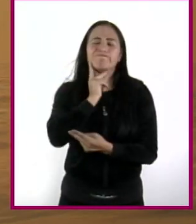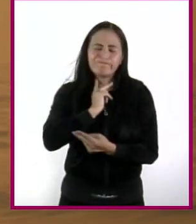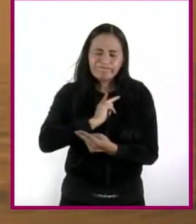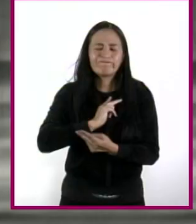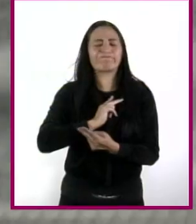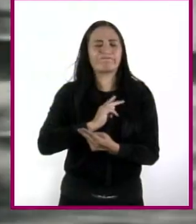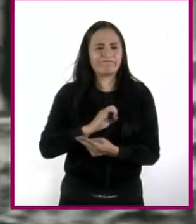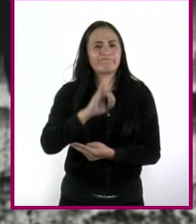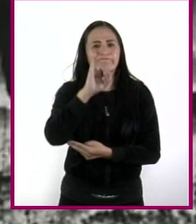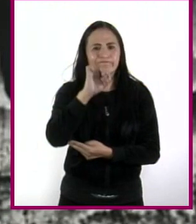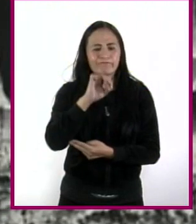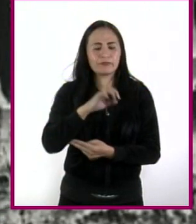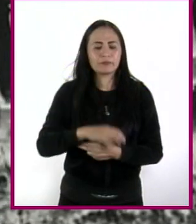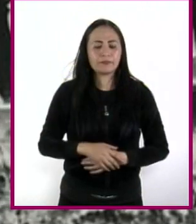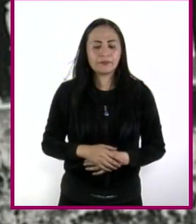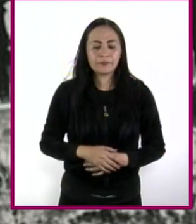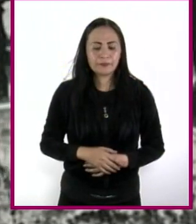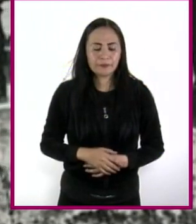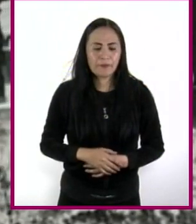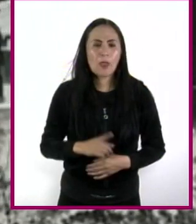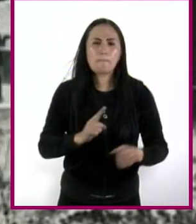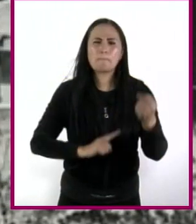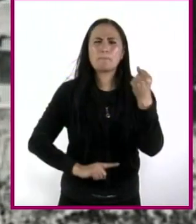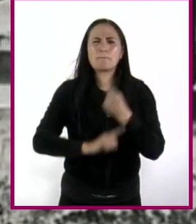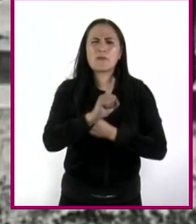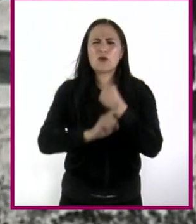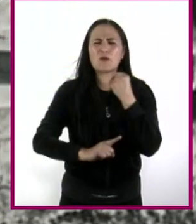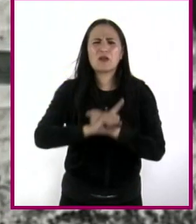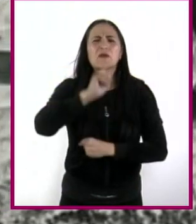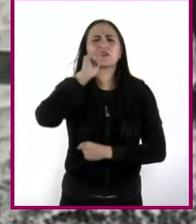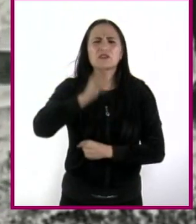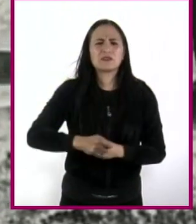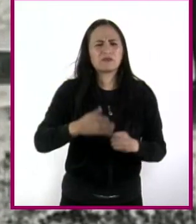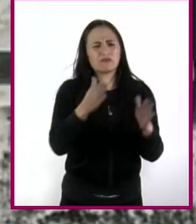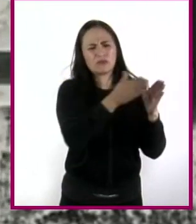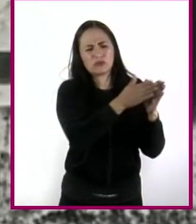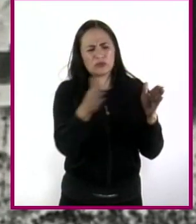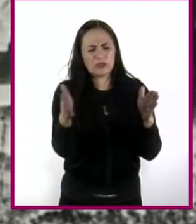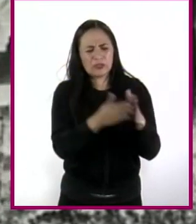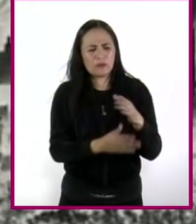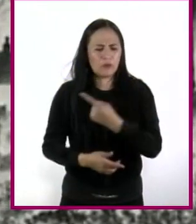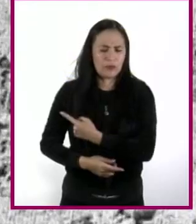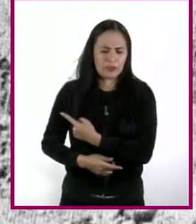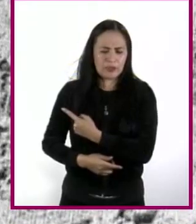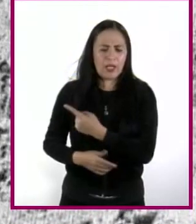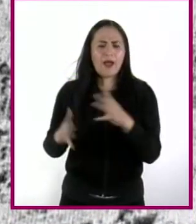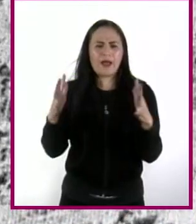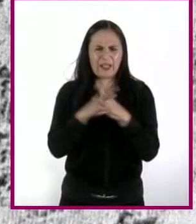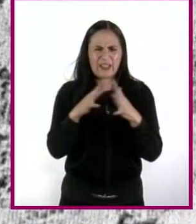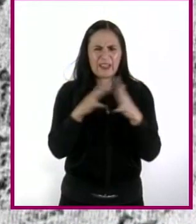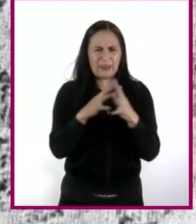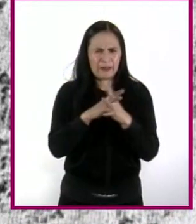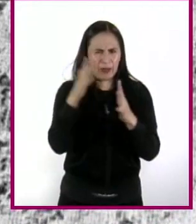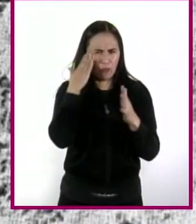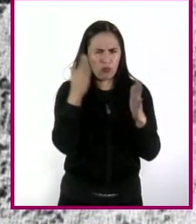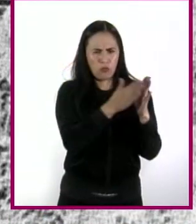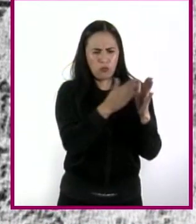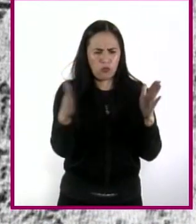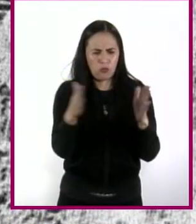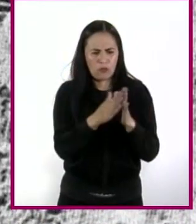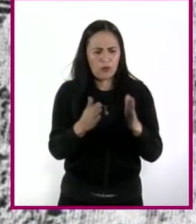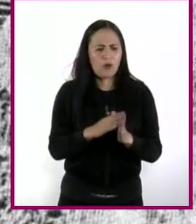insumo. El problema se suscitó en el marco de la Guerra de Yom Kippur, durante la cual